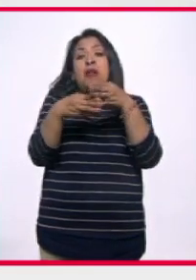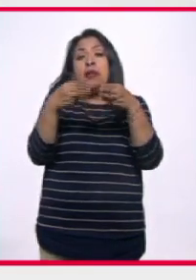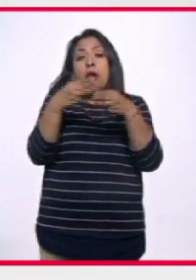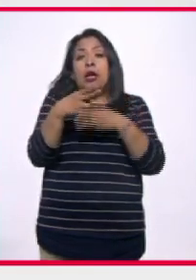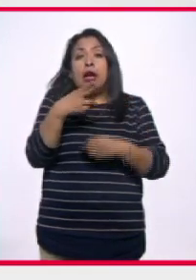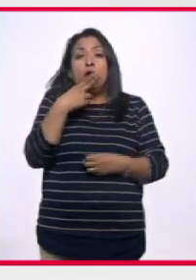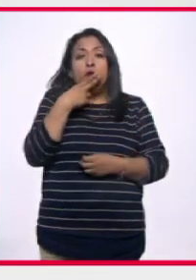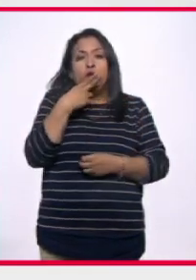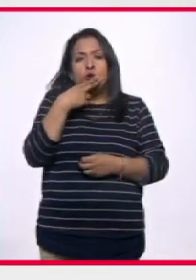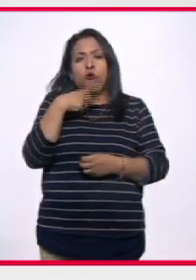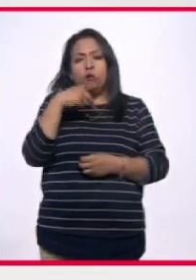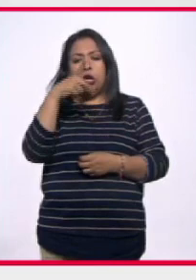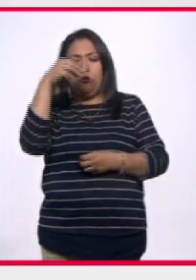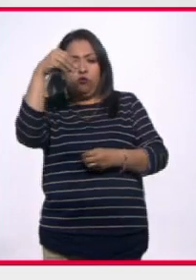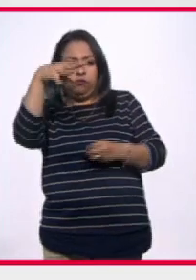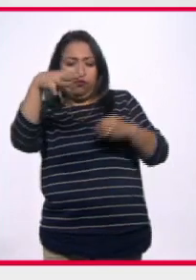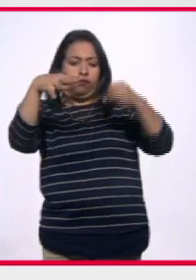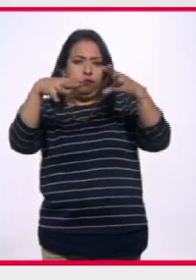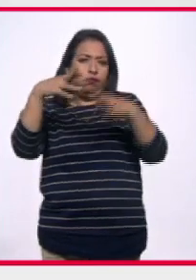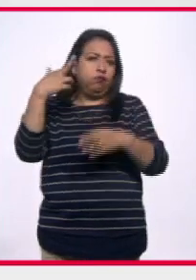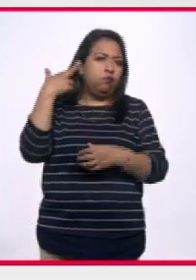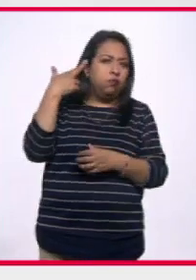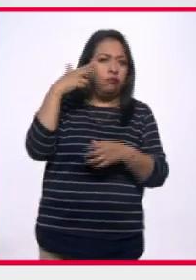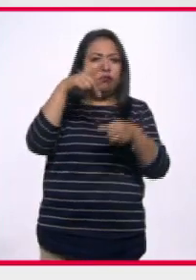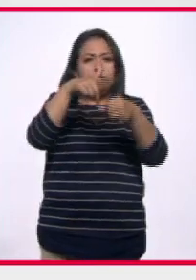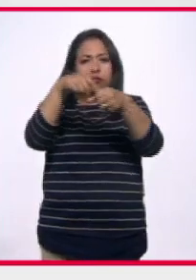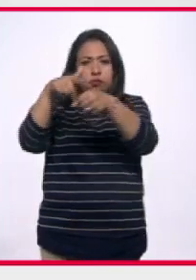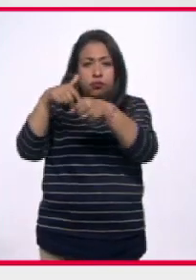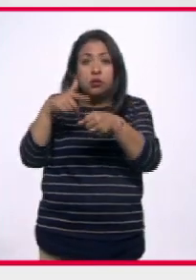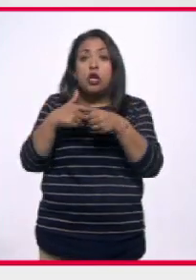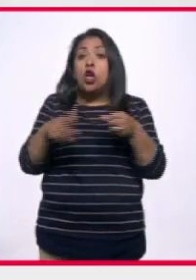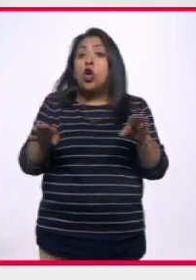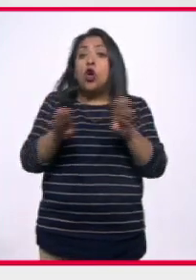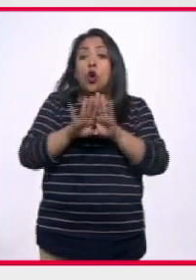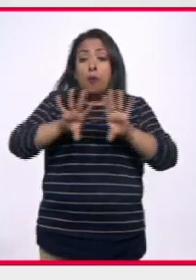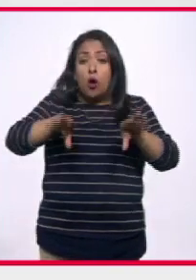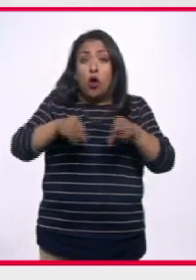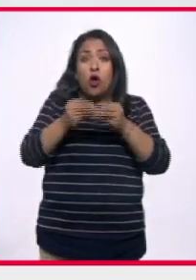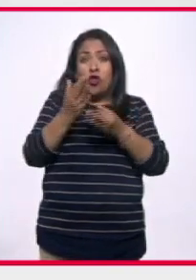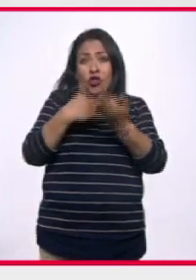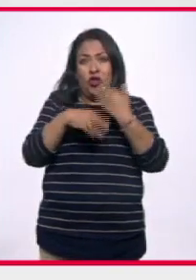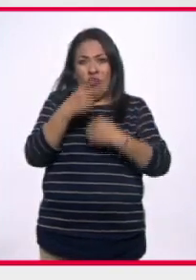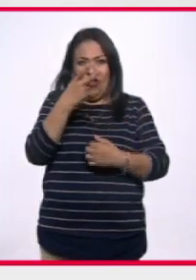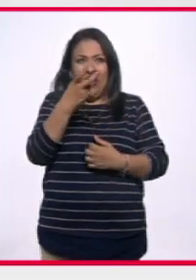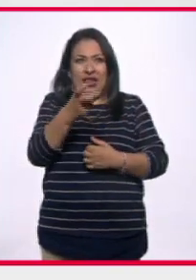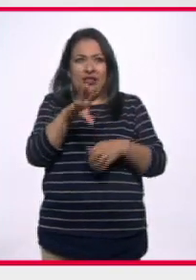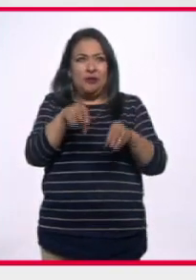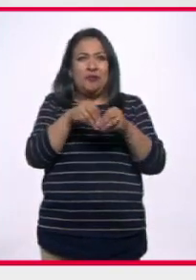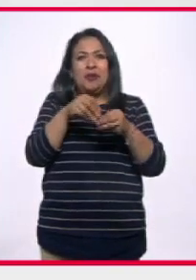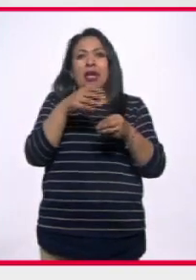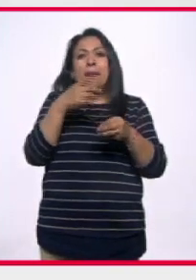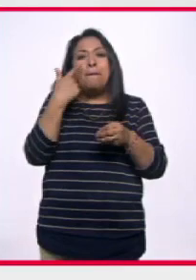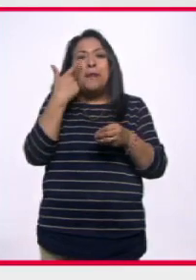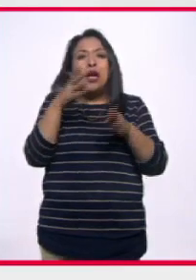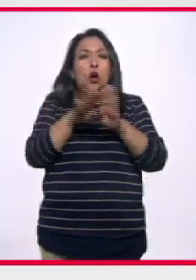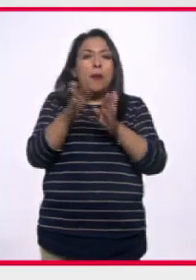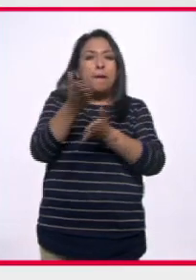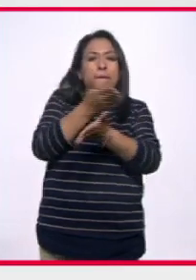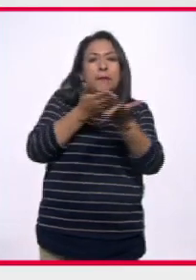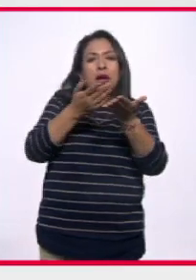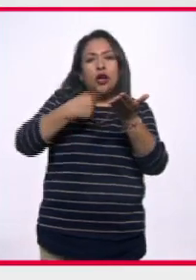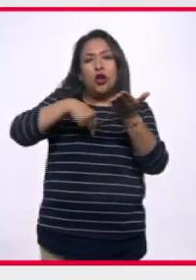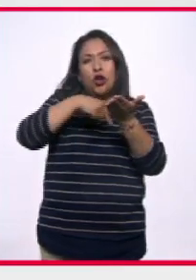the light in the sounds all those influyentes del wing interactive one and albert darth vader